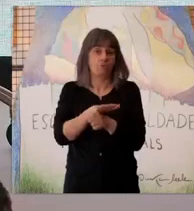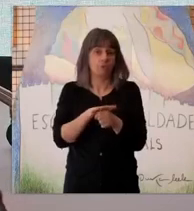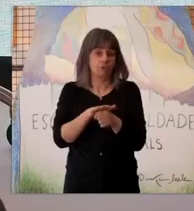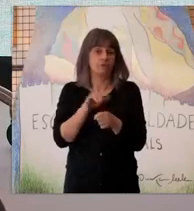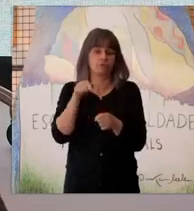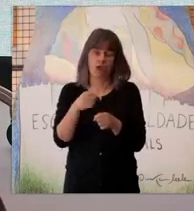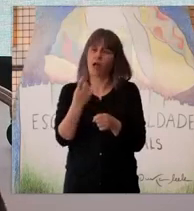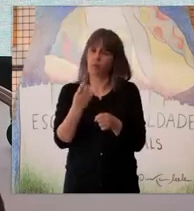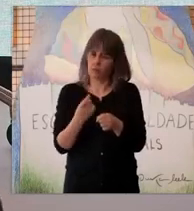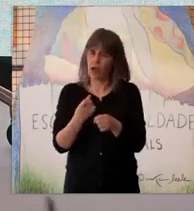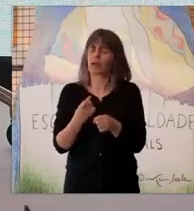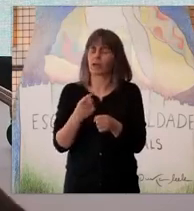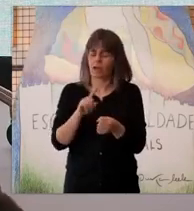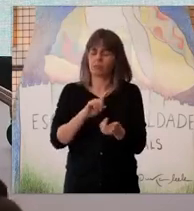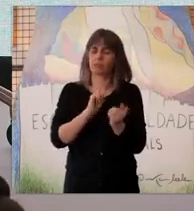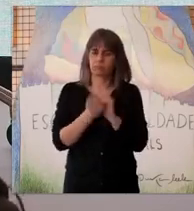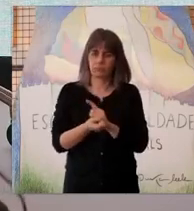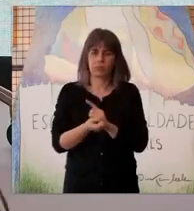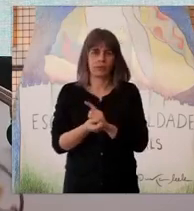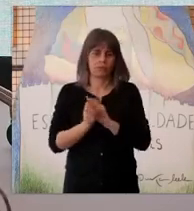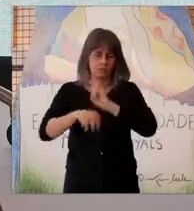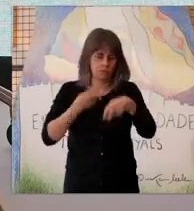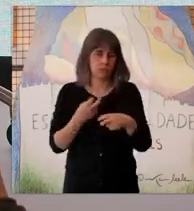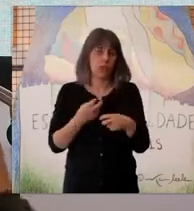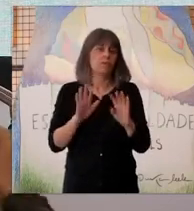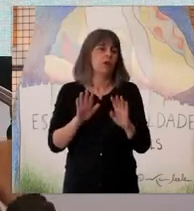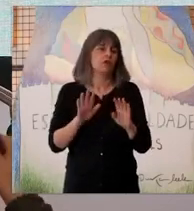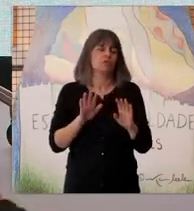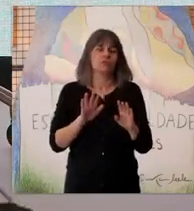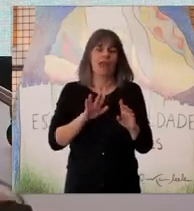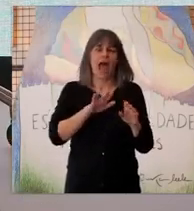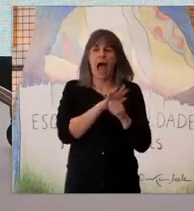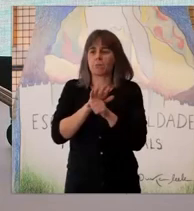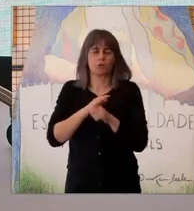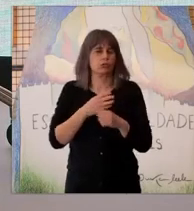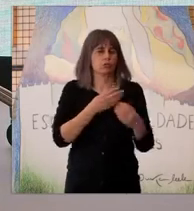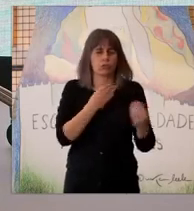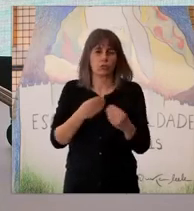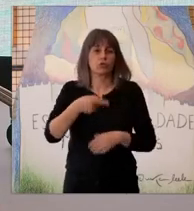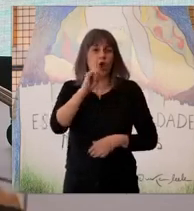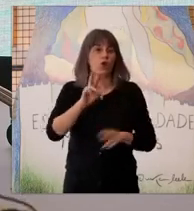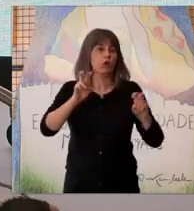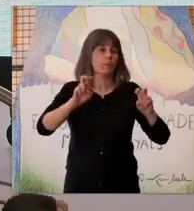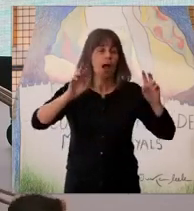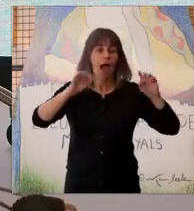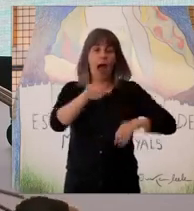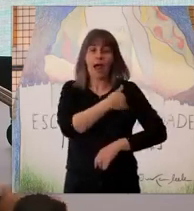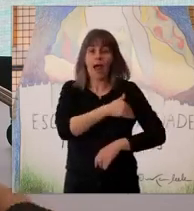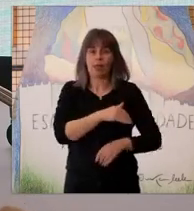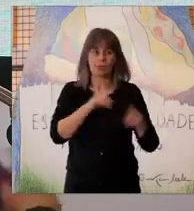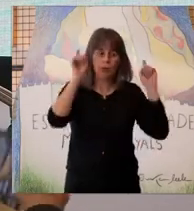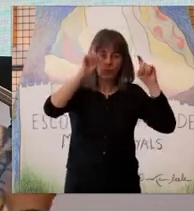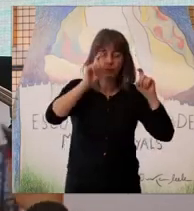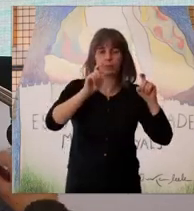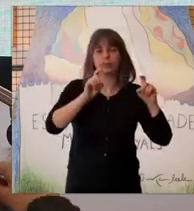requiere de mucho pero en todos los sentidos no solo en el de la enseñanza o no sea no solo en el sentido académico sino también el sentido